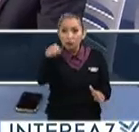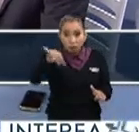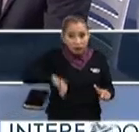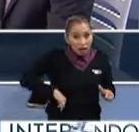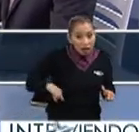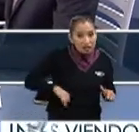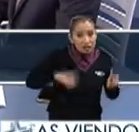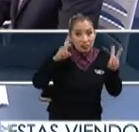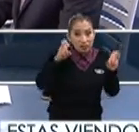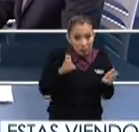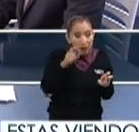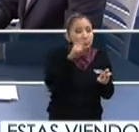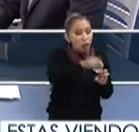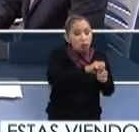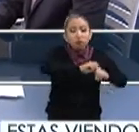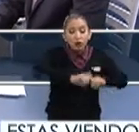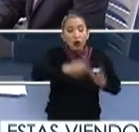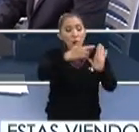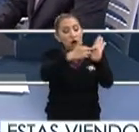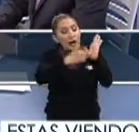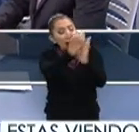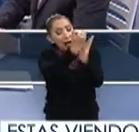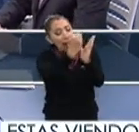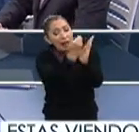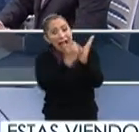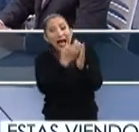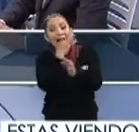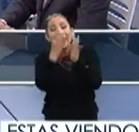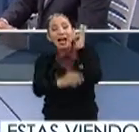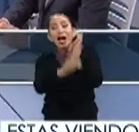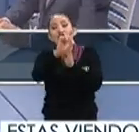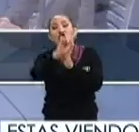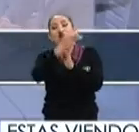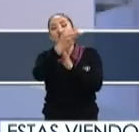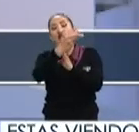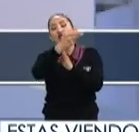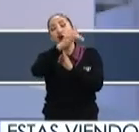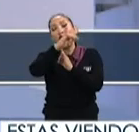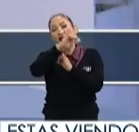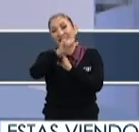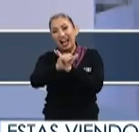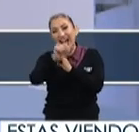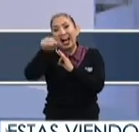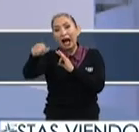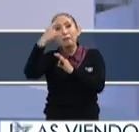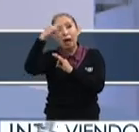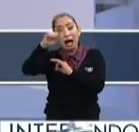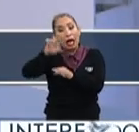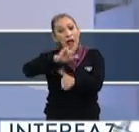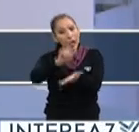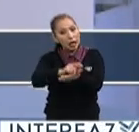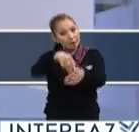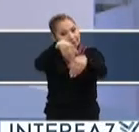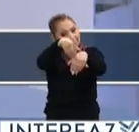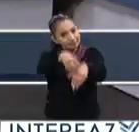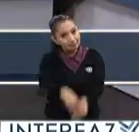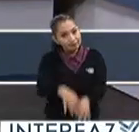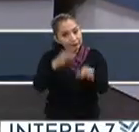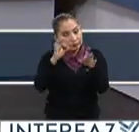de lo que se trata es cómo estas medidas dentro de la Declaración de Doha, que tiene que ver para el fortalecimiento de la legalidad, pues